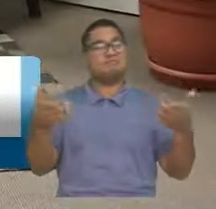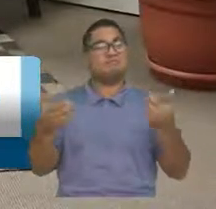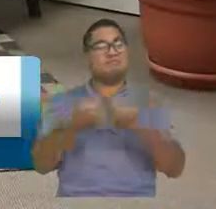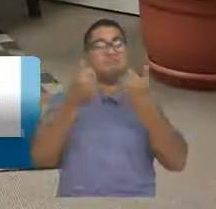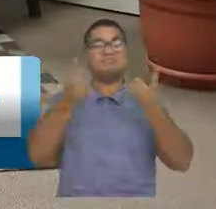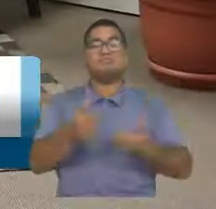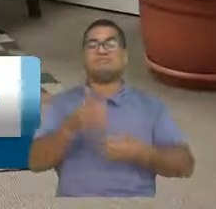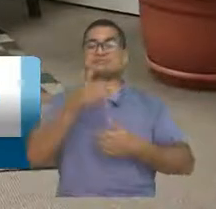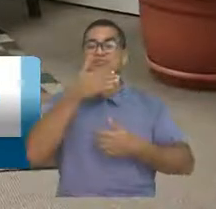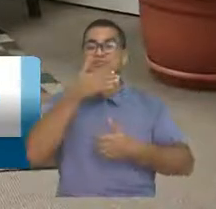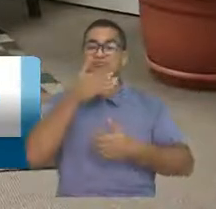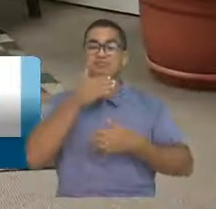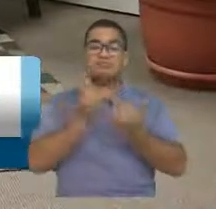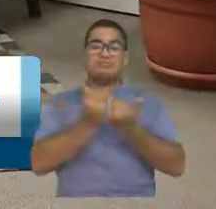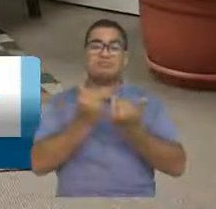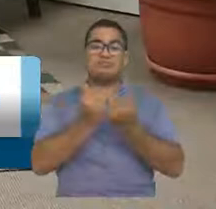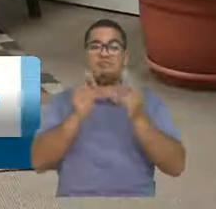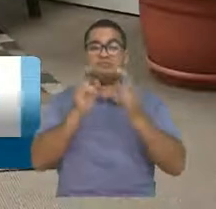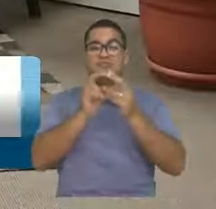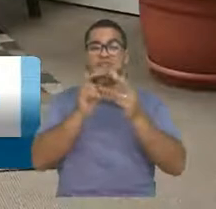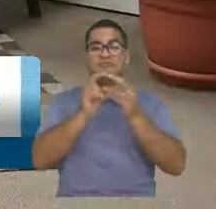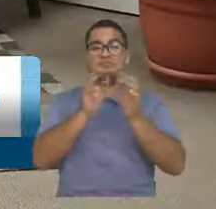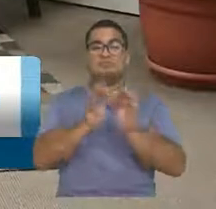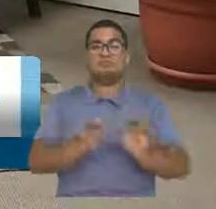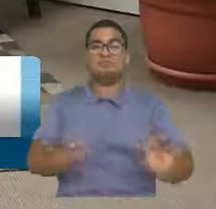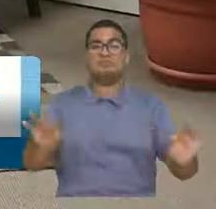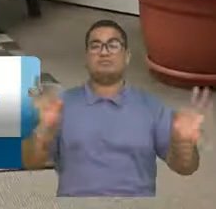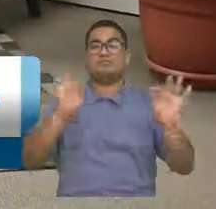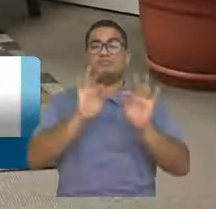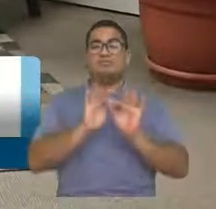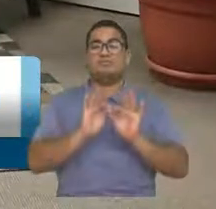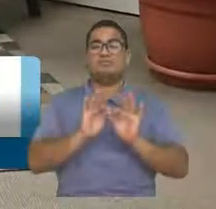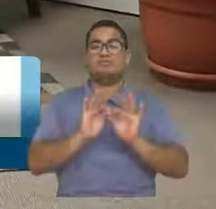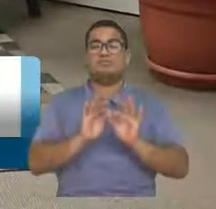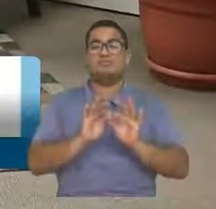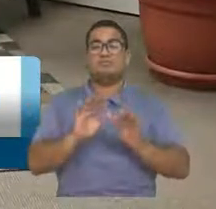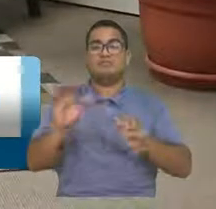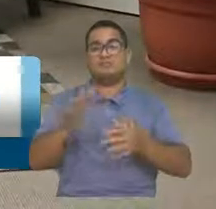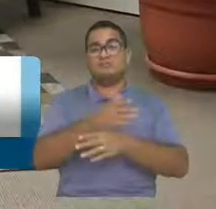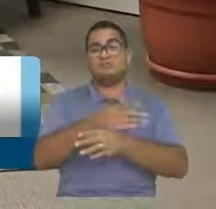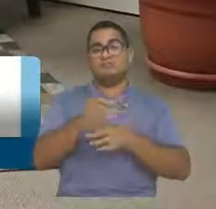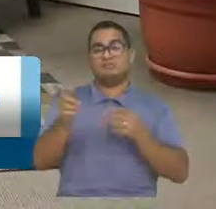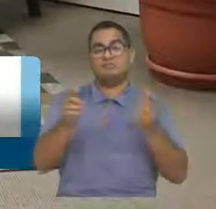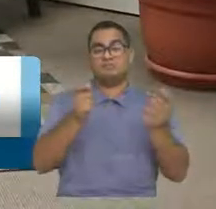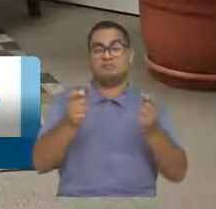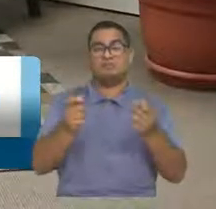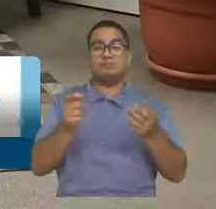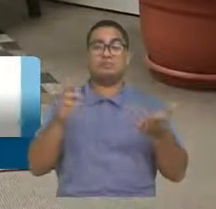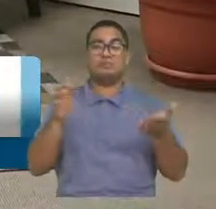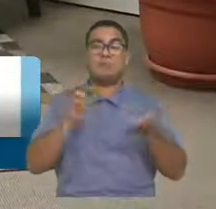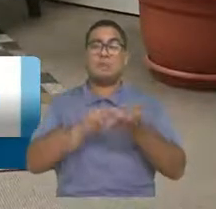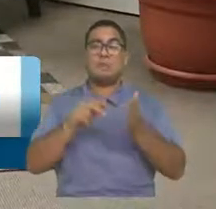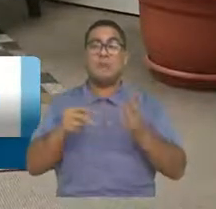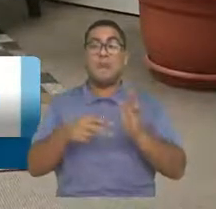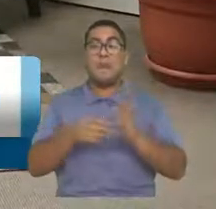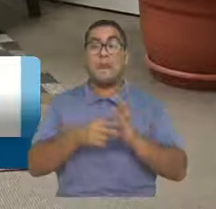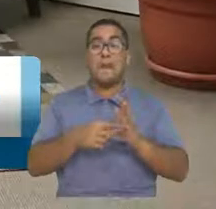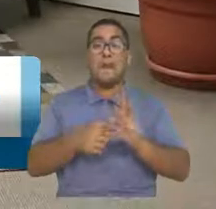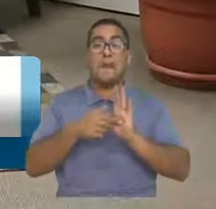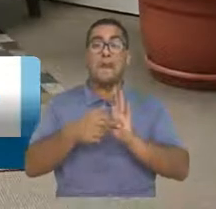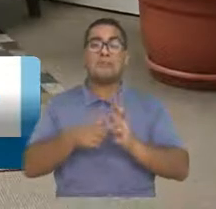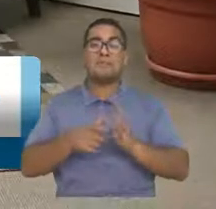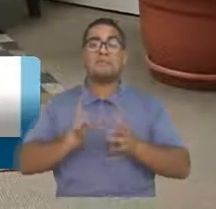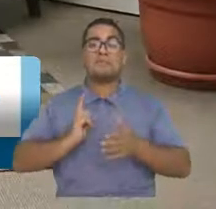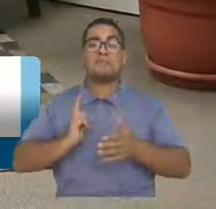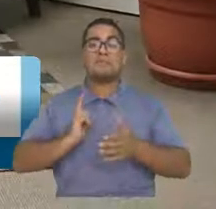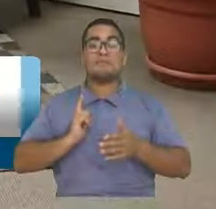Pero es como eso que hablas de la batería, es interesante. Mire un meme, ahora que todo es meme y WhatsApp, donde sale cuando tu celular tiene